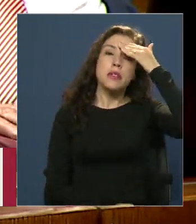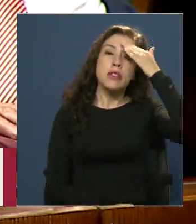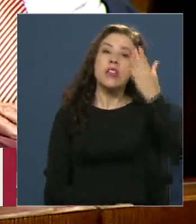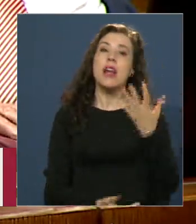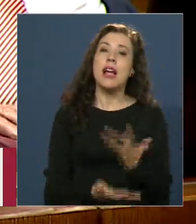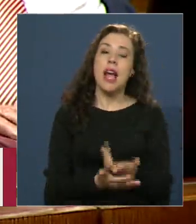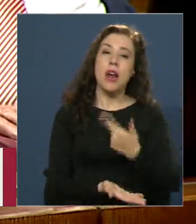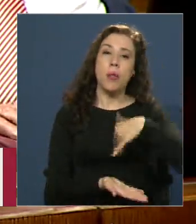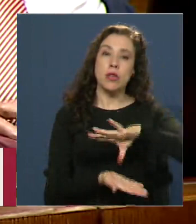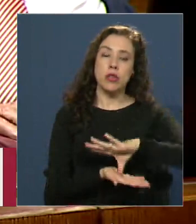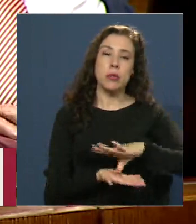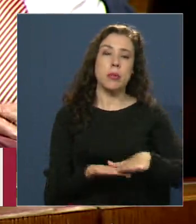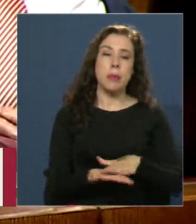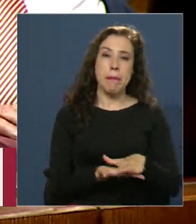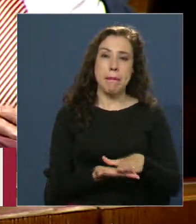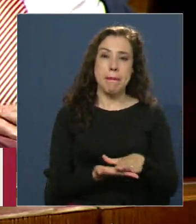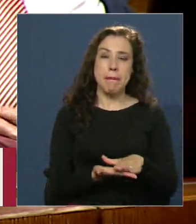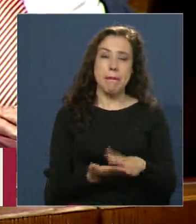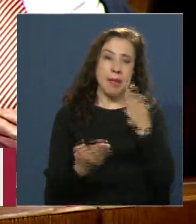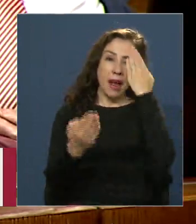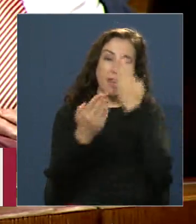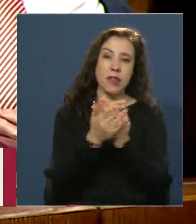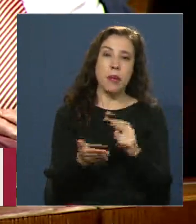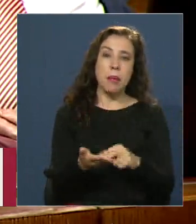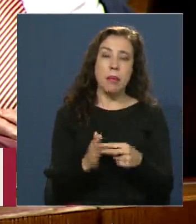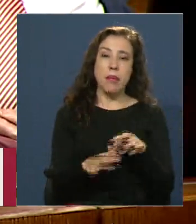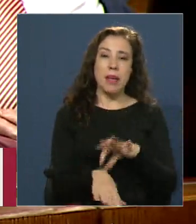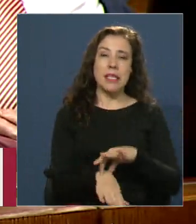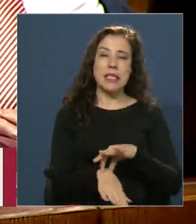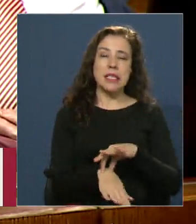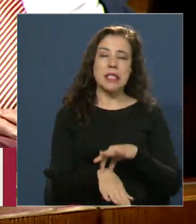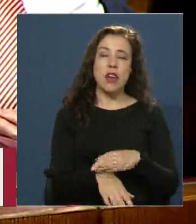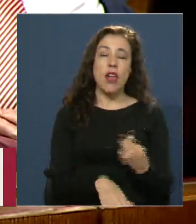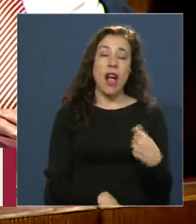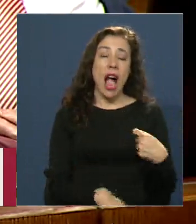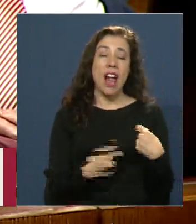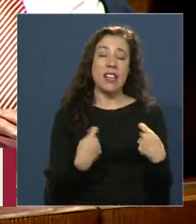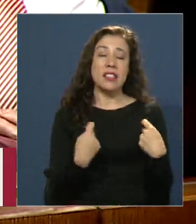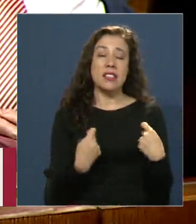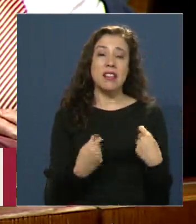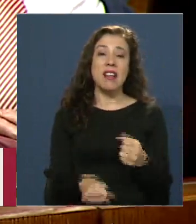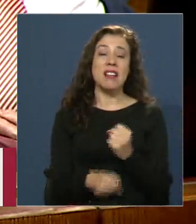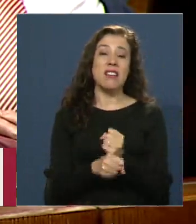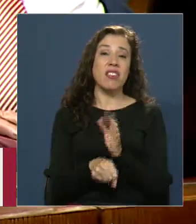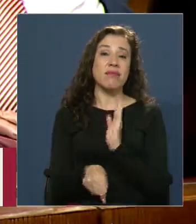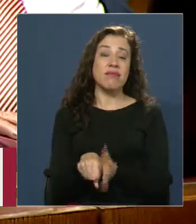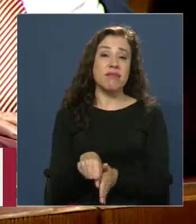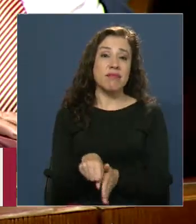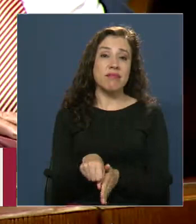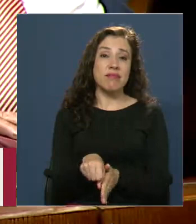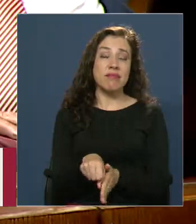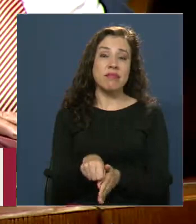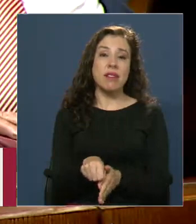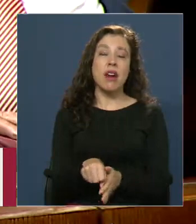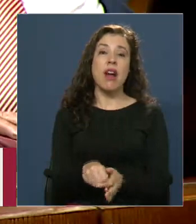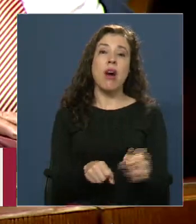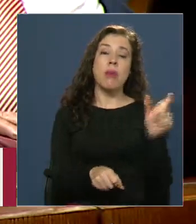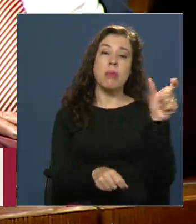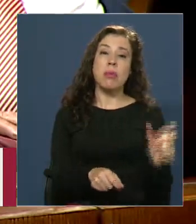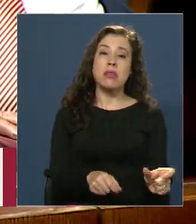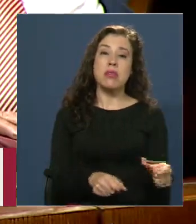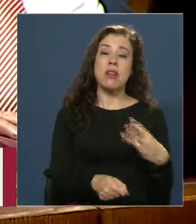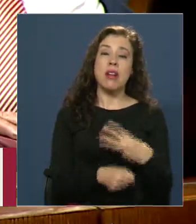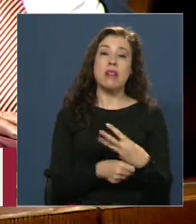en nuestro país, tales como enfrentar un problema de salud de alto costo, perder el trabajo, ser una persona mayor